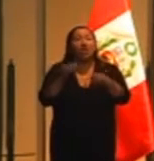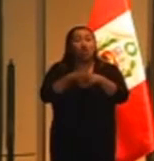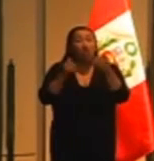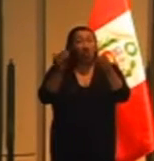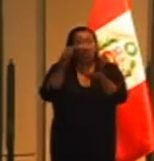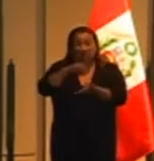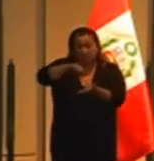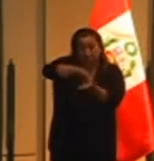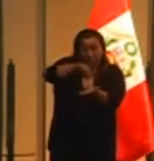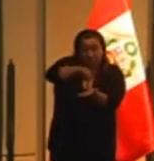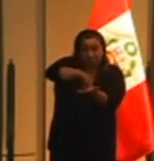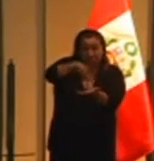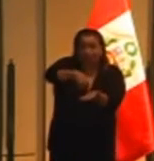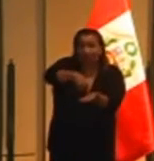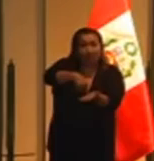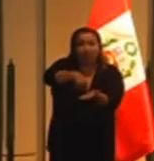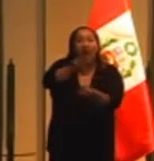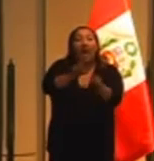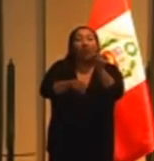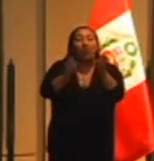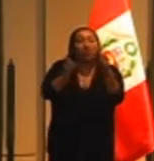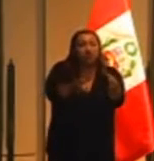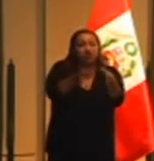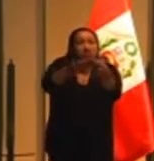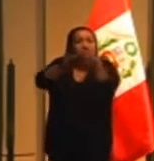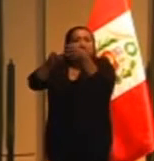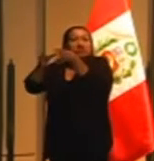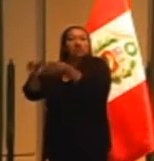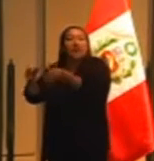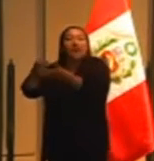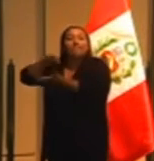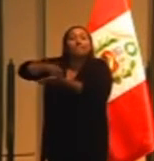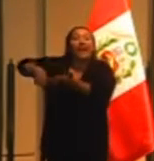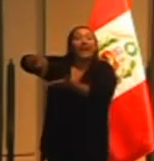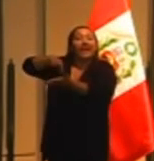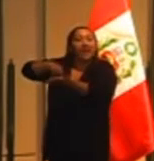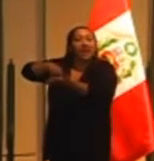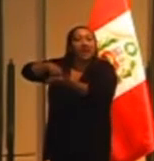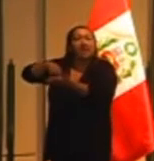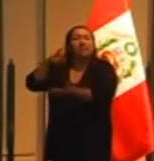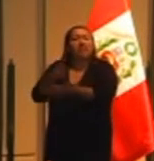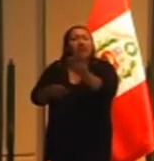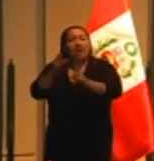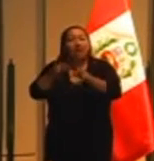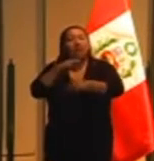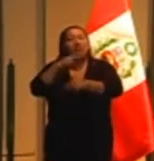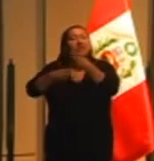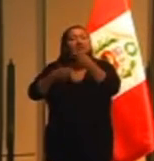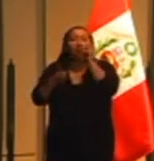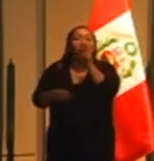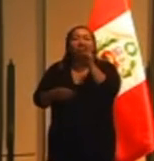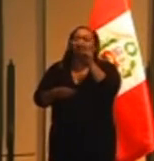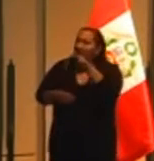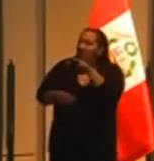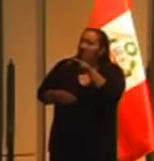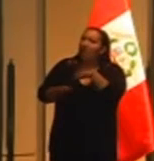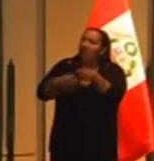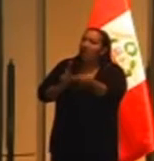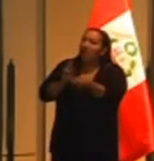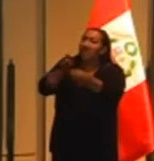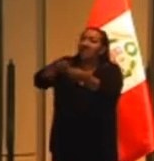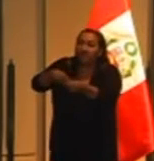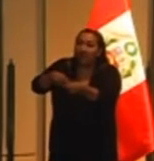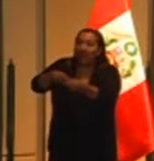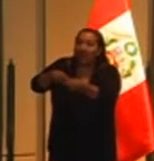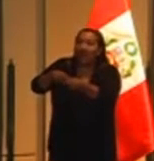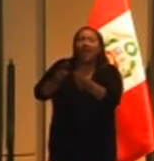acá. Algunas las llevamos también a parques del distrito para que los ciudadanos puedan participar también. Y